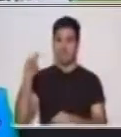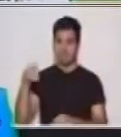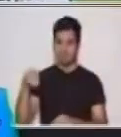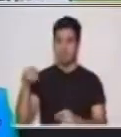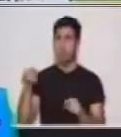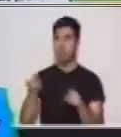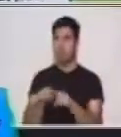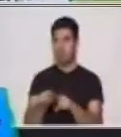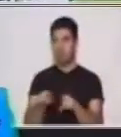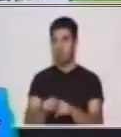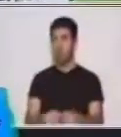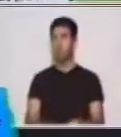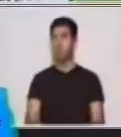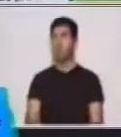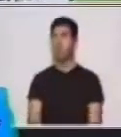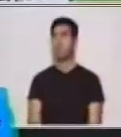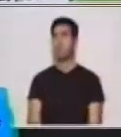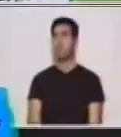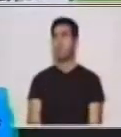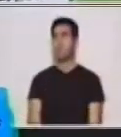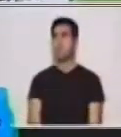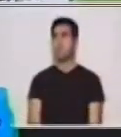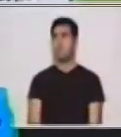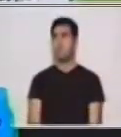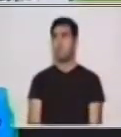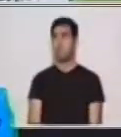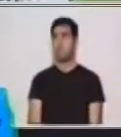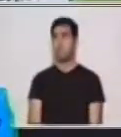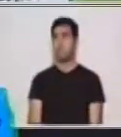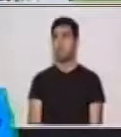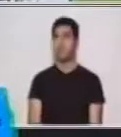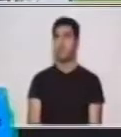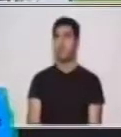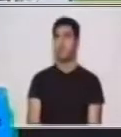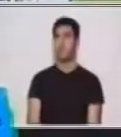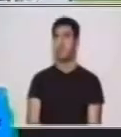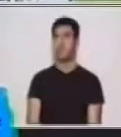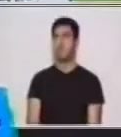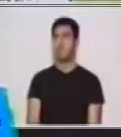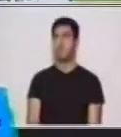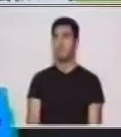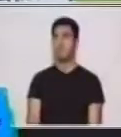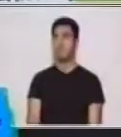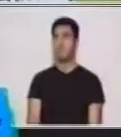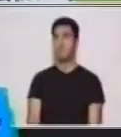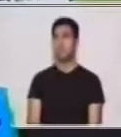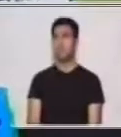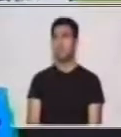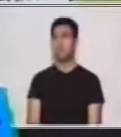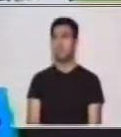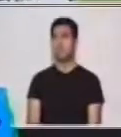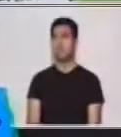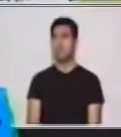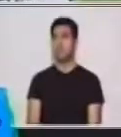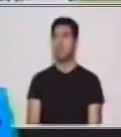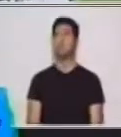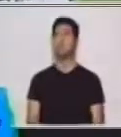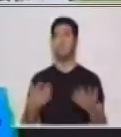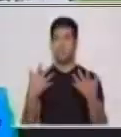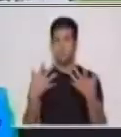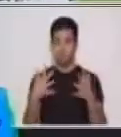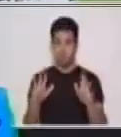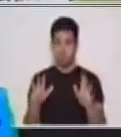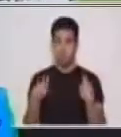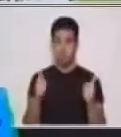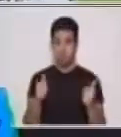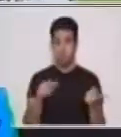2 centímetros ahí. Entonces, son los que necesitamos. Vamos a seguir. Si ya tenemos